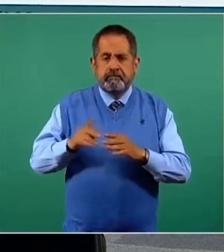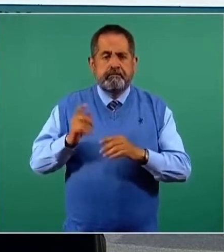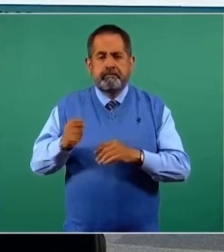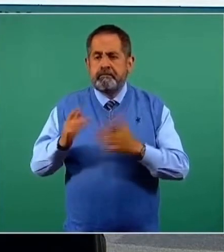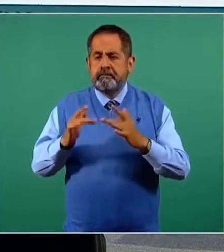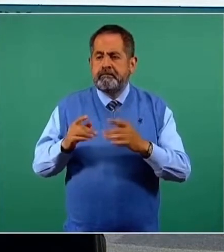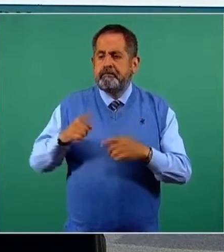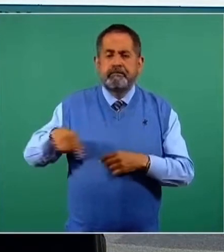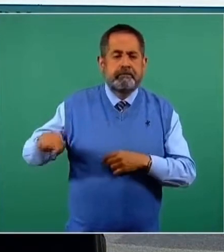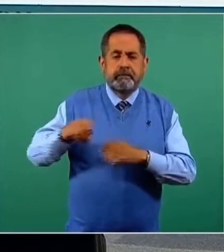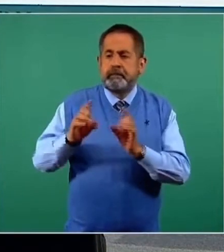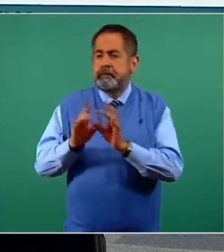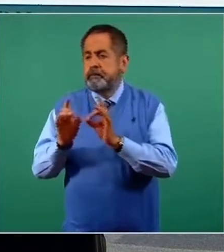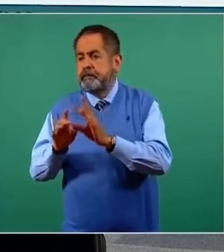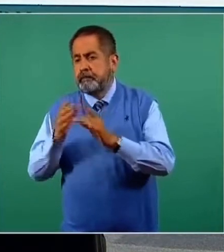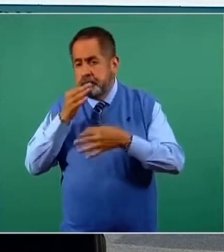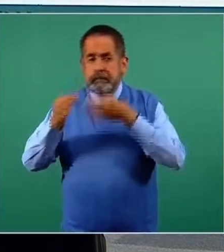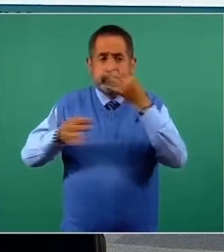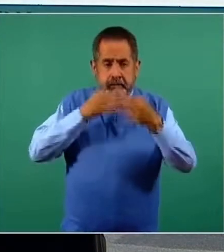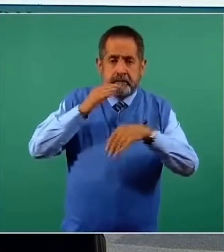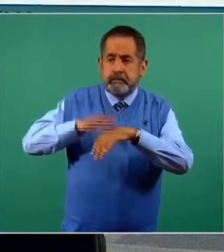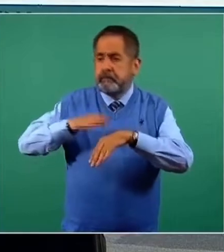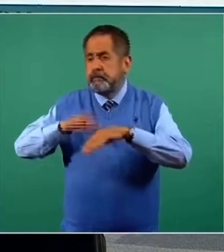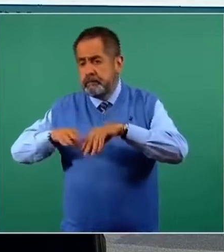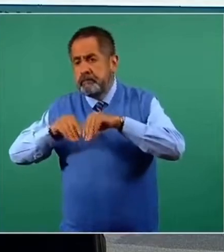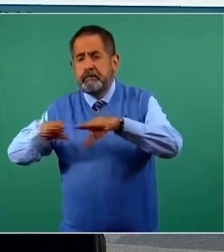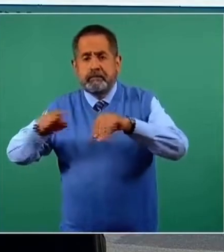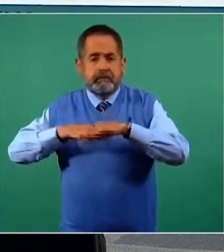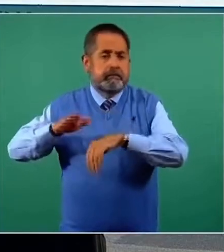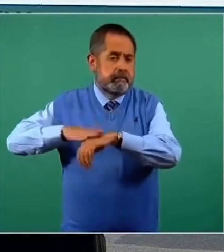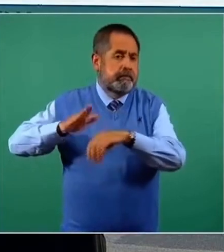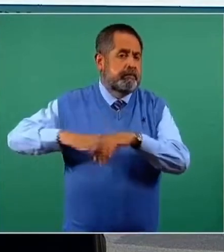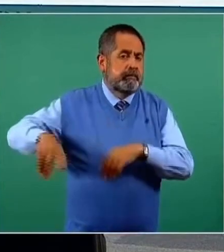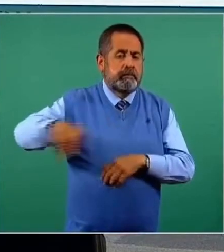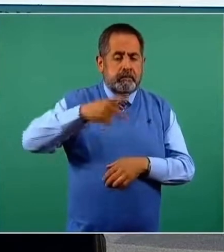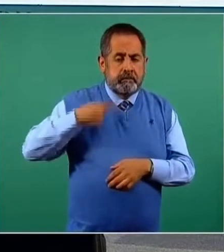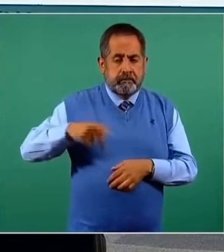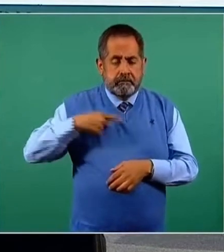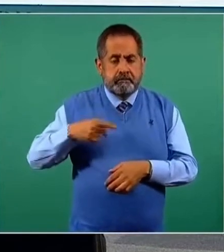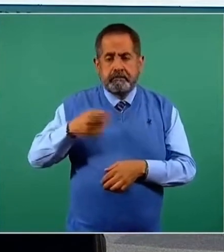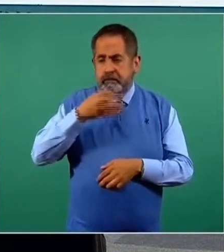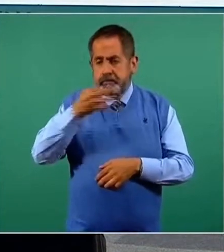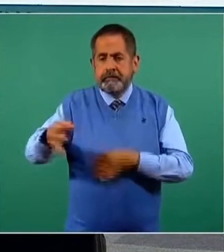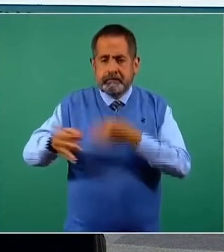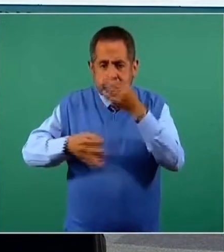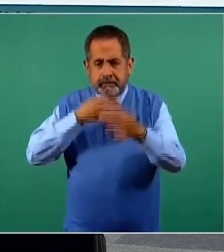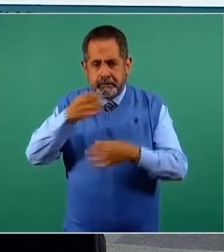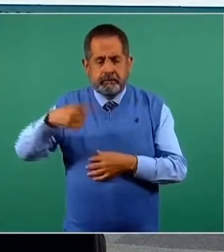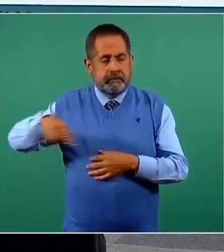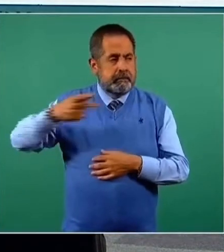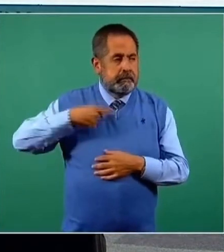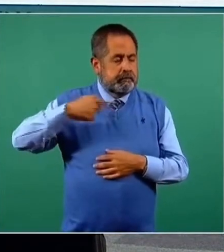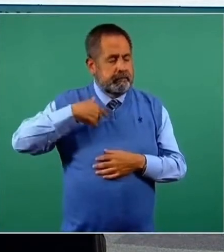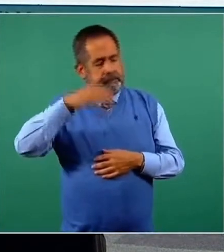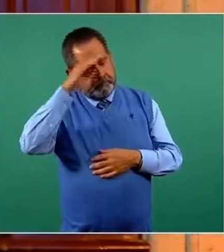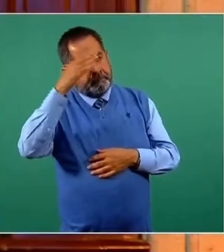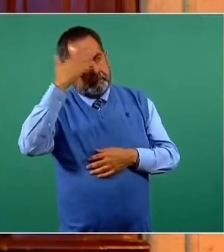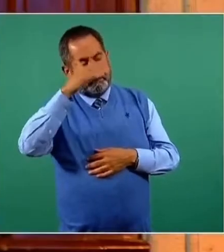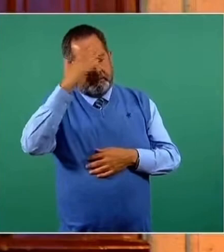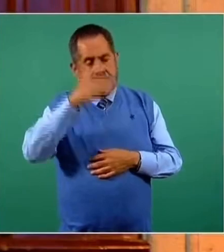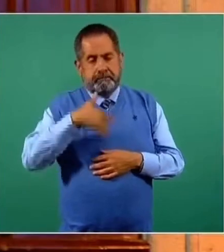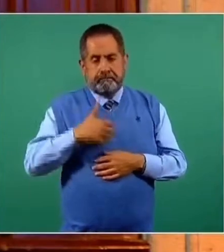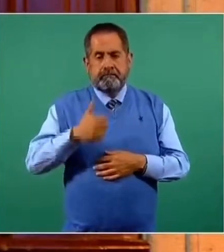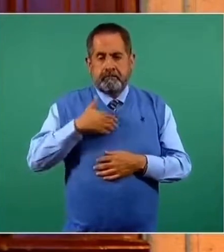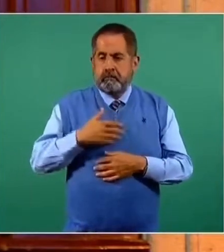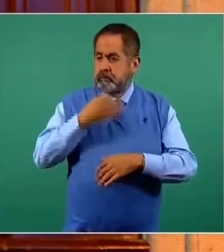de riesgos a la población, comunicación de riesgos en el sentido de que se le está diciendo permanentemente a la población, este es